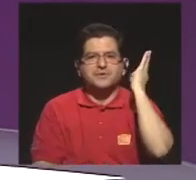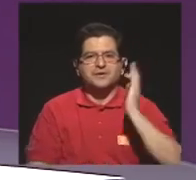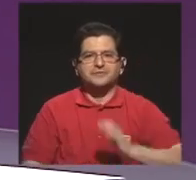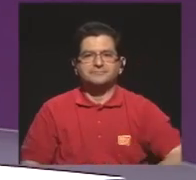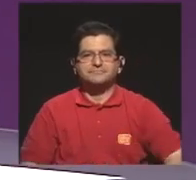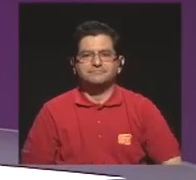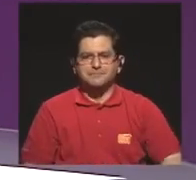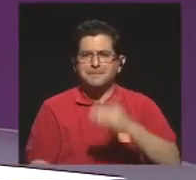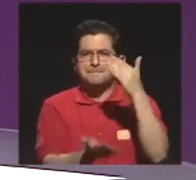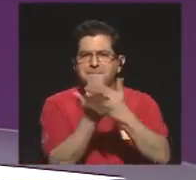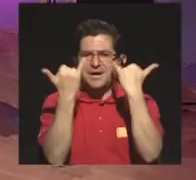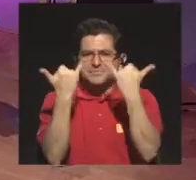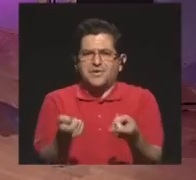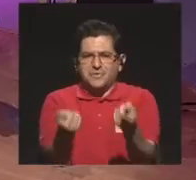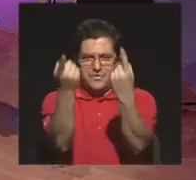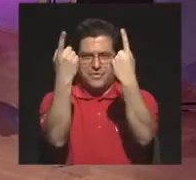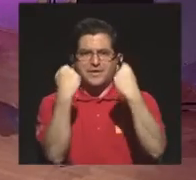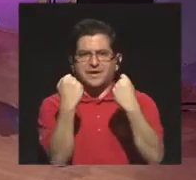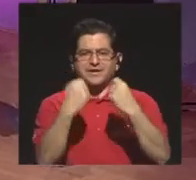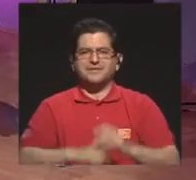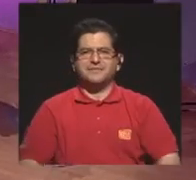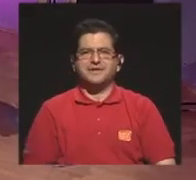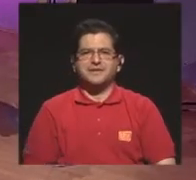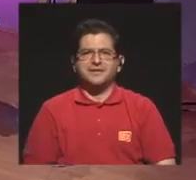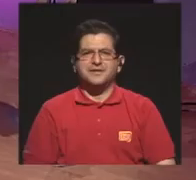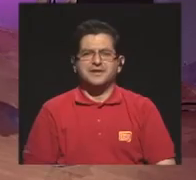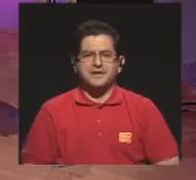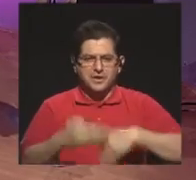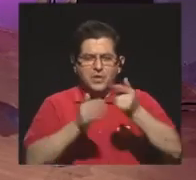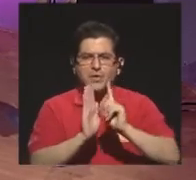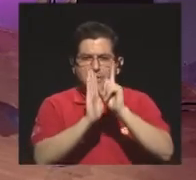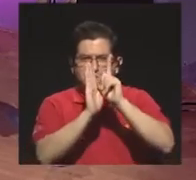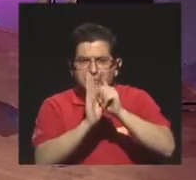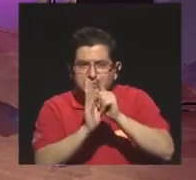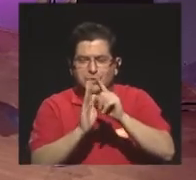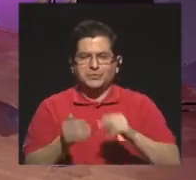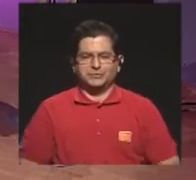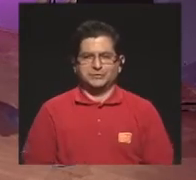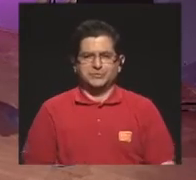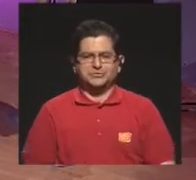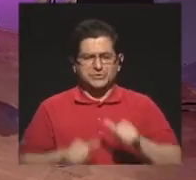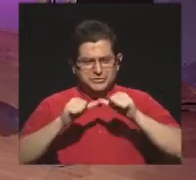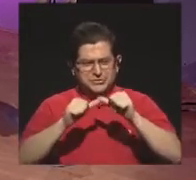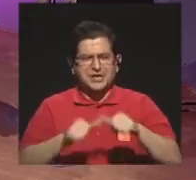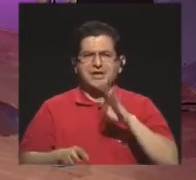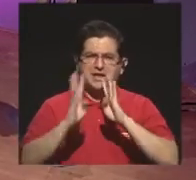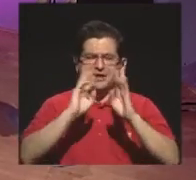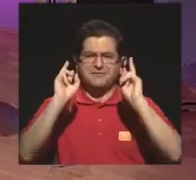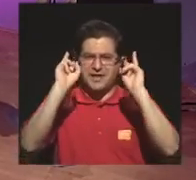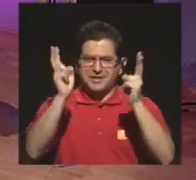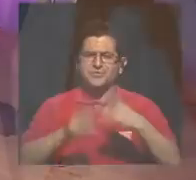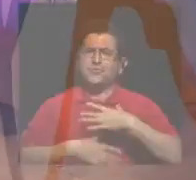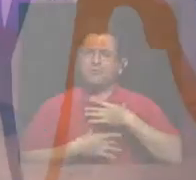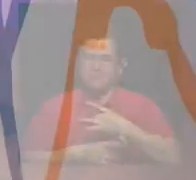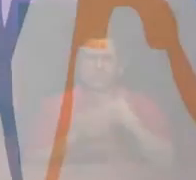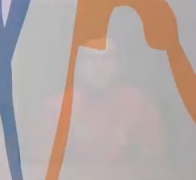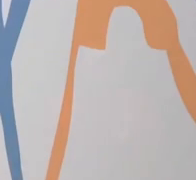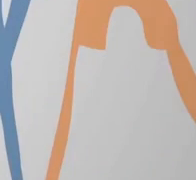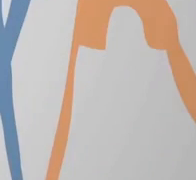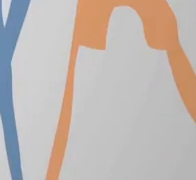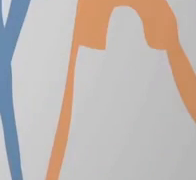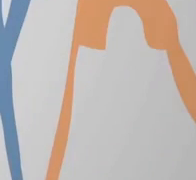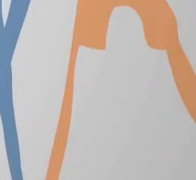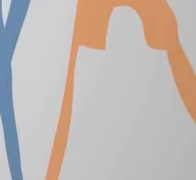Bien, vamos a hacer una pausa y regresamos en unos cuantos minutos, segundos, perdón, para continuar con este tema tan importante